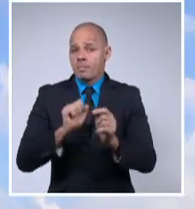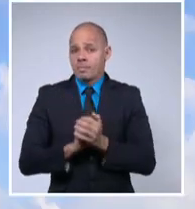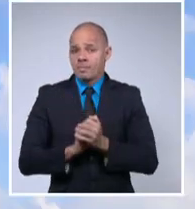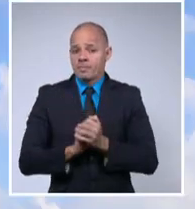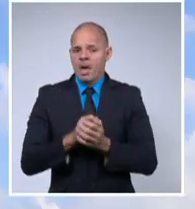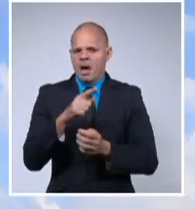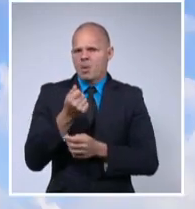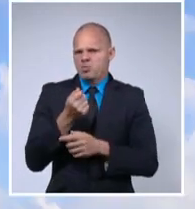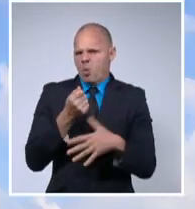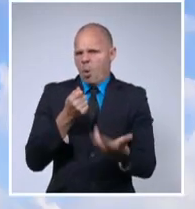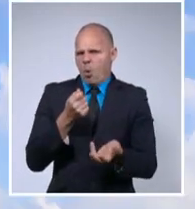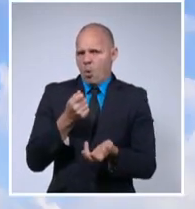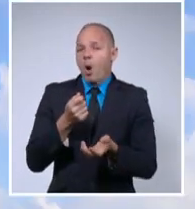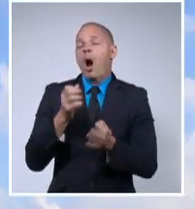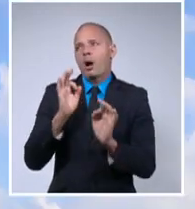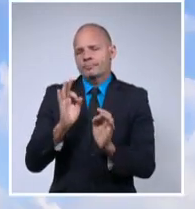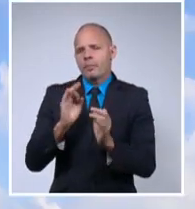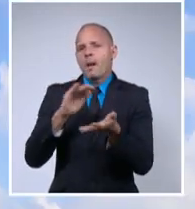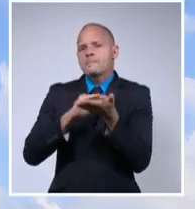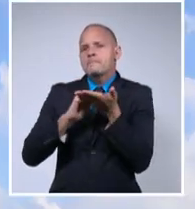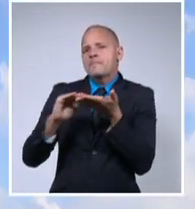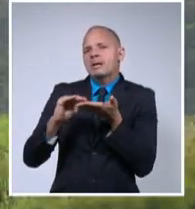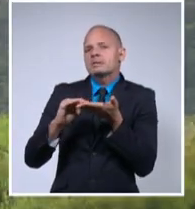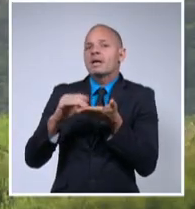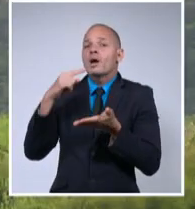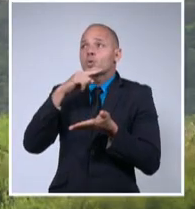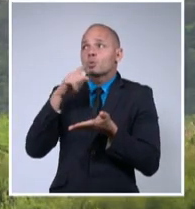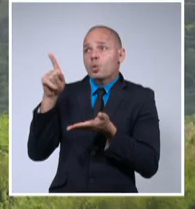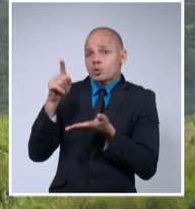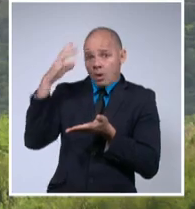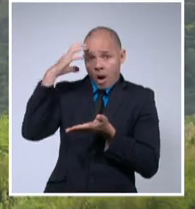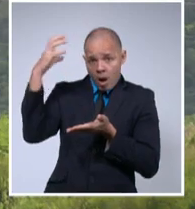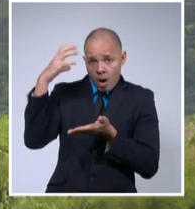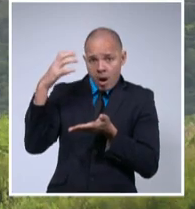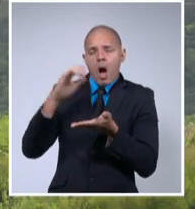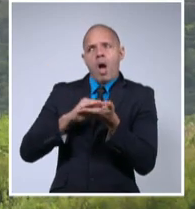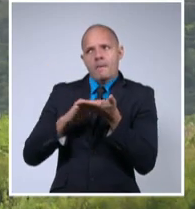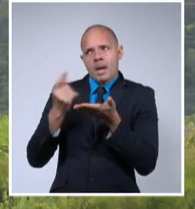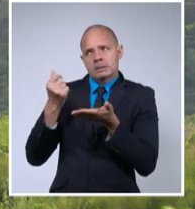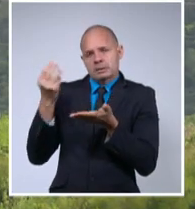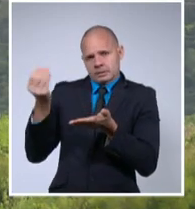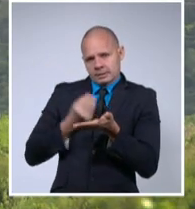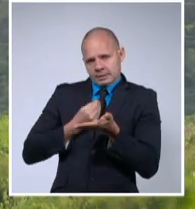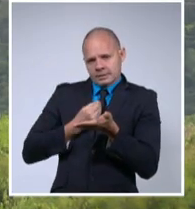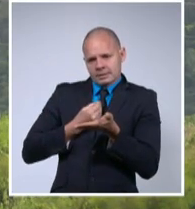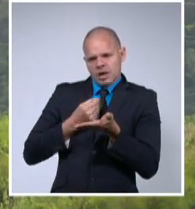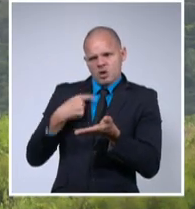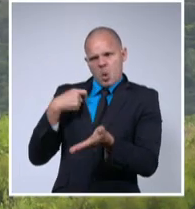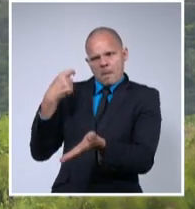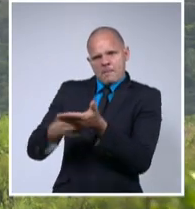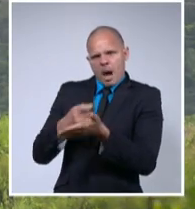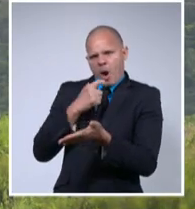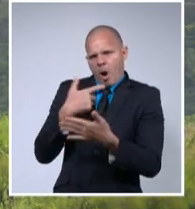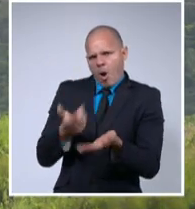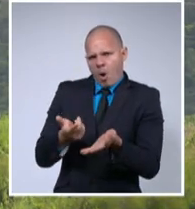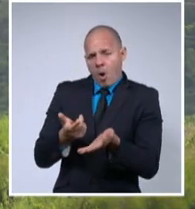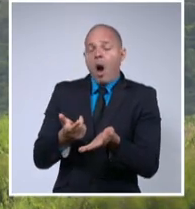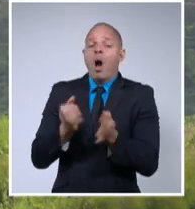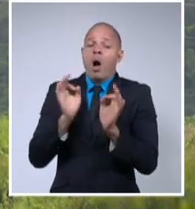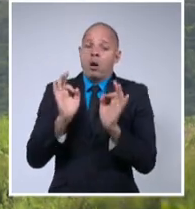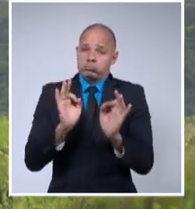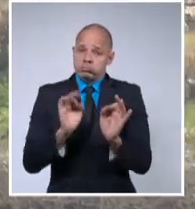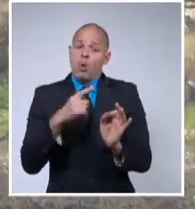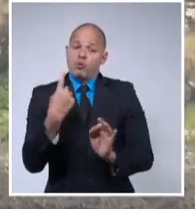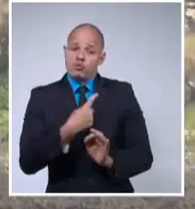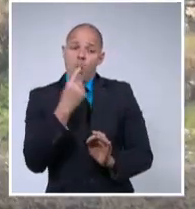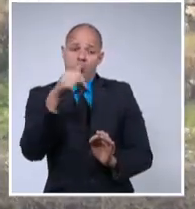Rusia. Directivos señalan que Cuba pagará esa deuda con ingresos a partir de la eficiencia y el ahorro